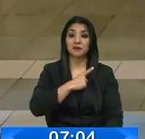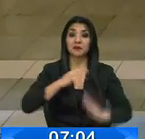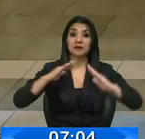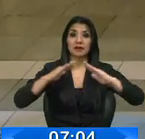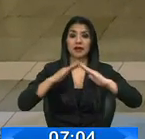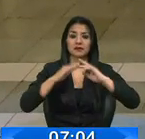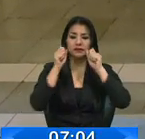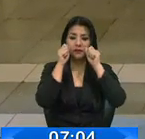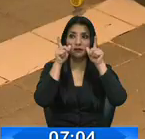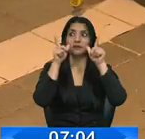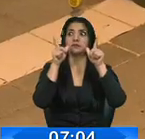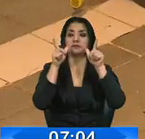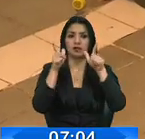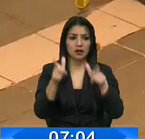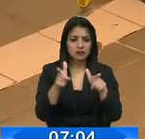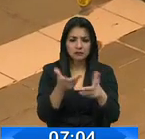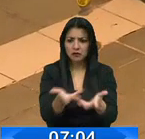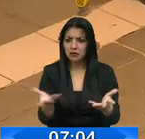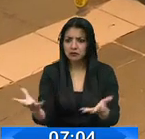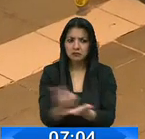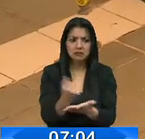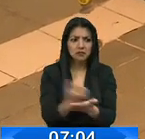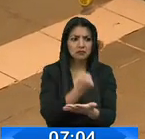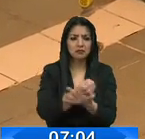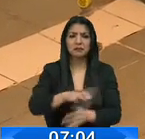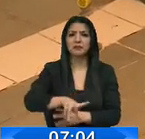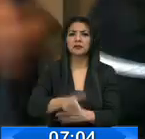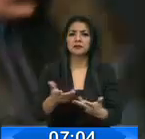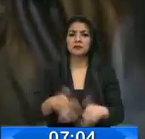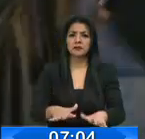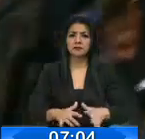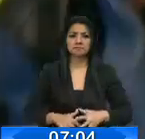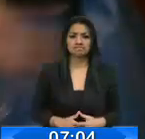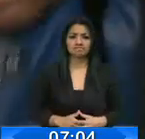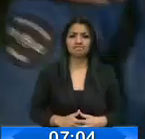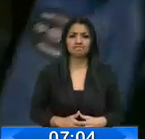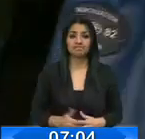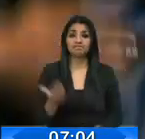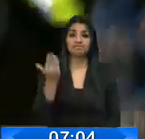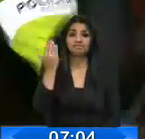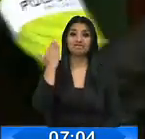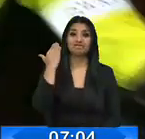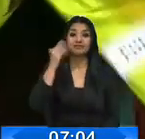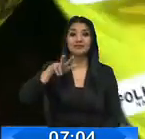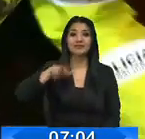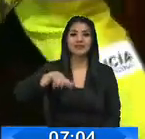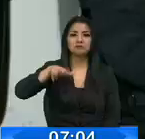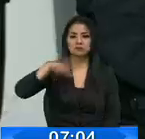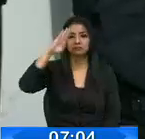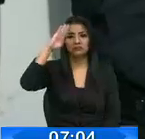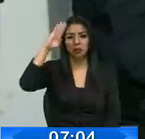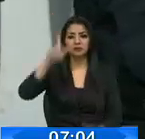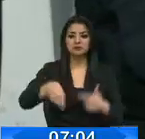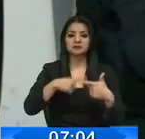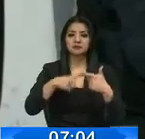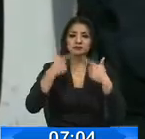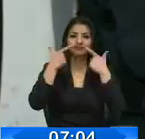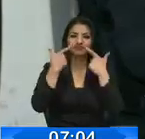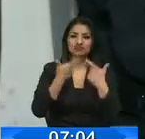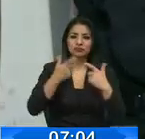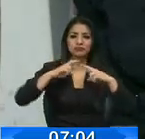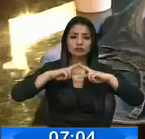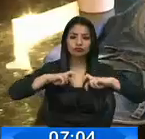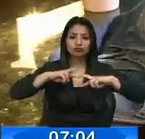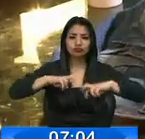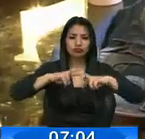domicilios despertaban, ya no encontraban muchas de sus pertenencias. Durante 3 meses, la CIPROVAC junto con la Fiscalía realizaron